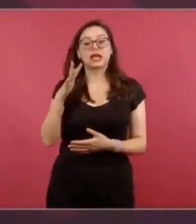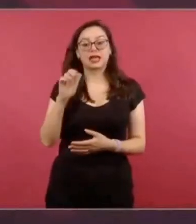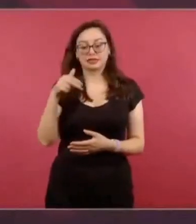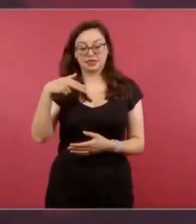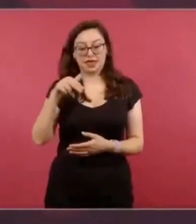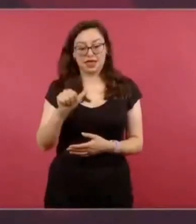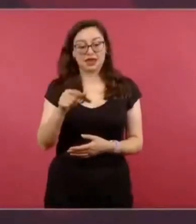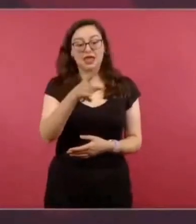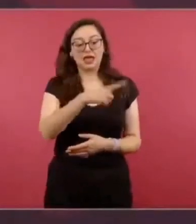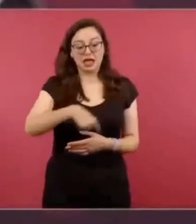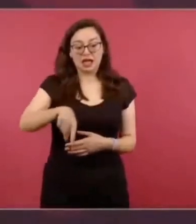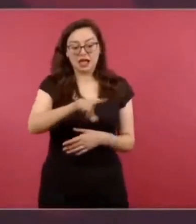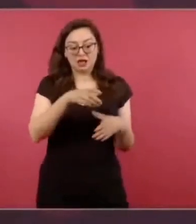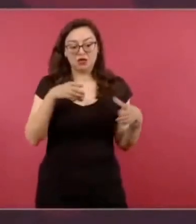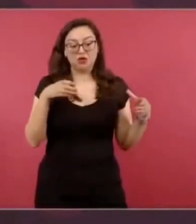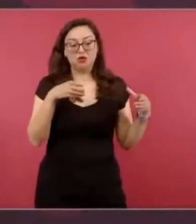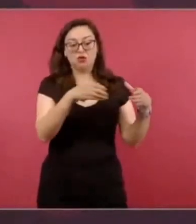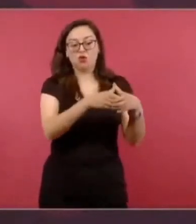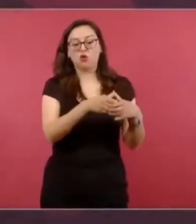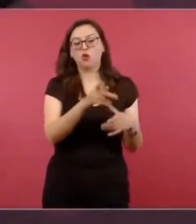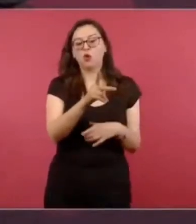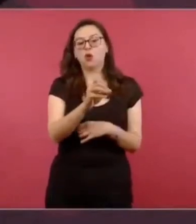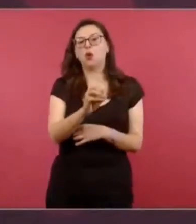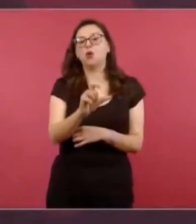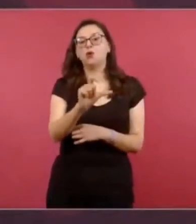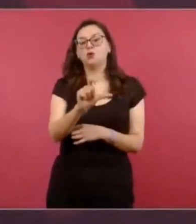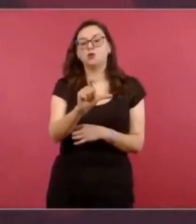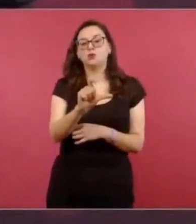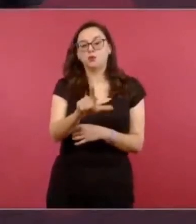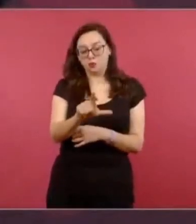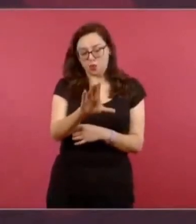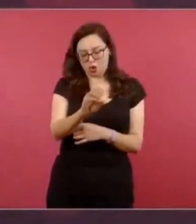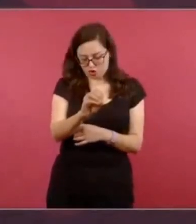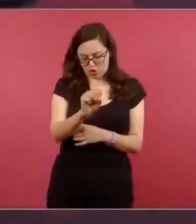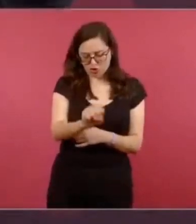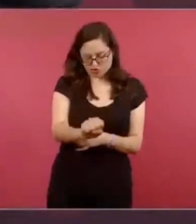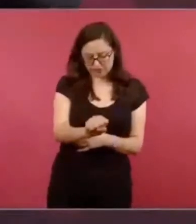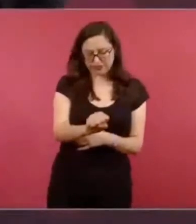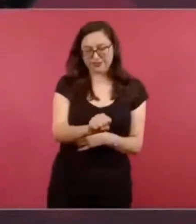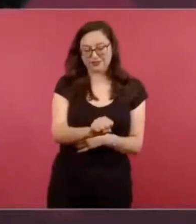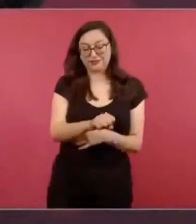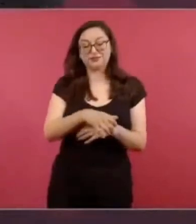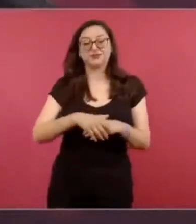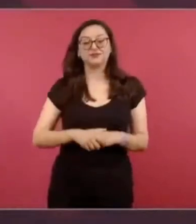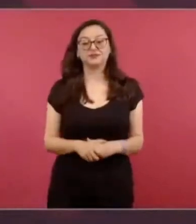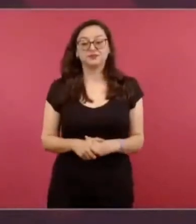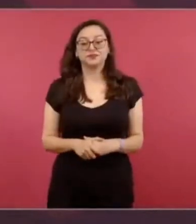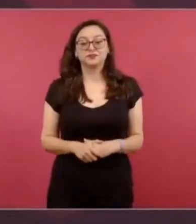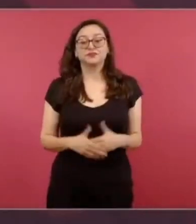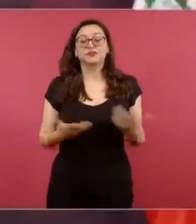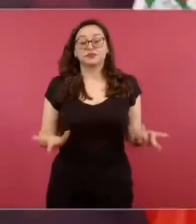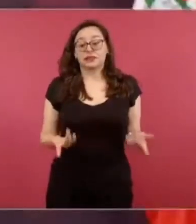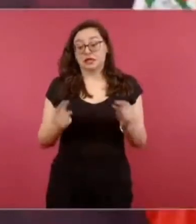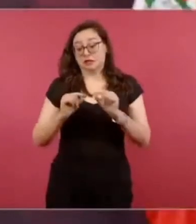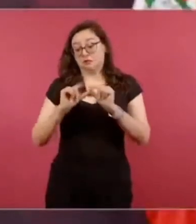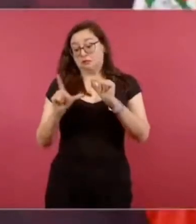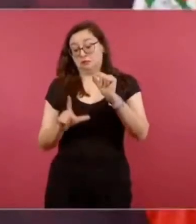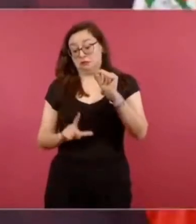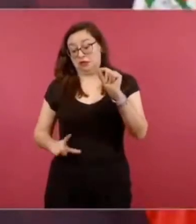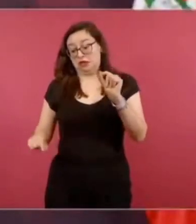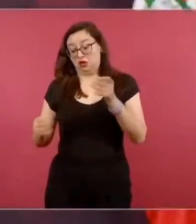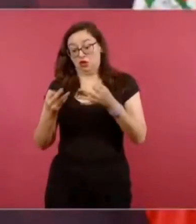que no fueron ellos los que después de que nos quitaron más de la mitad de nuestro